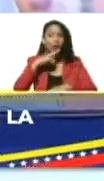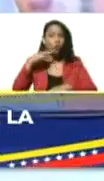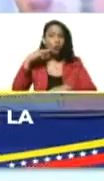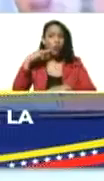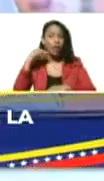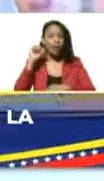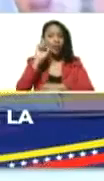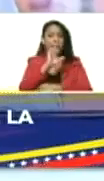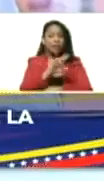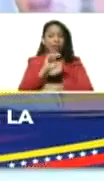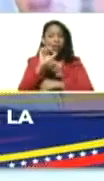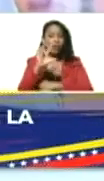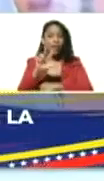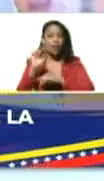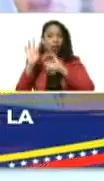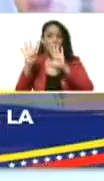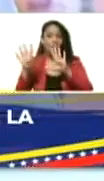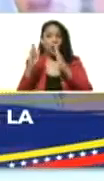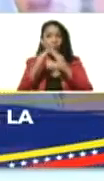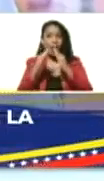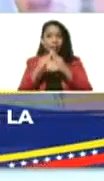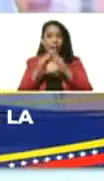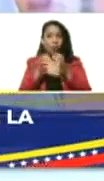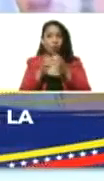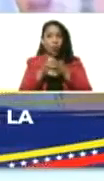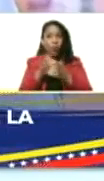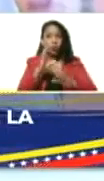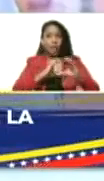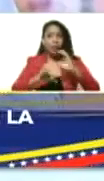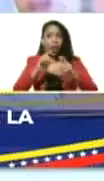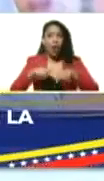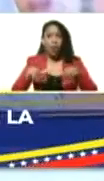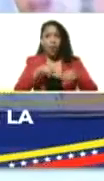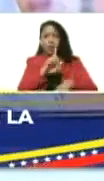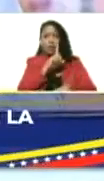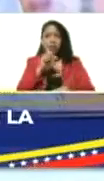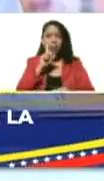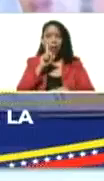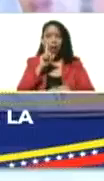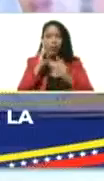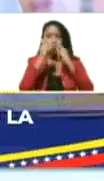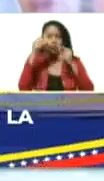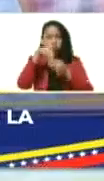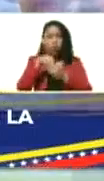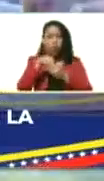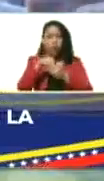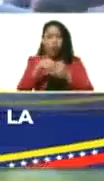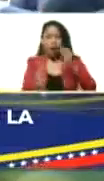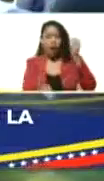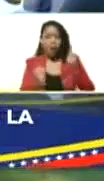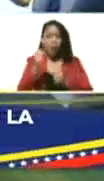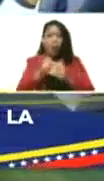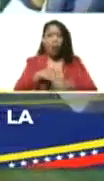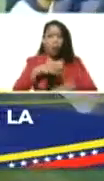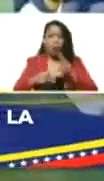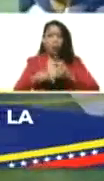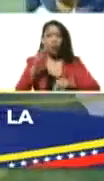339 viviendas. Es un área que designó el comité científico cerca, en un área que se llama Refugio de Camioneros, donde podremos